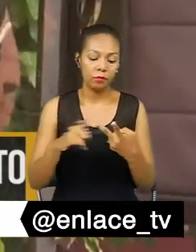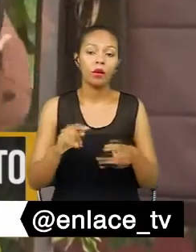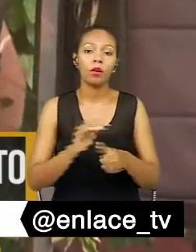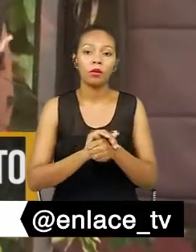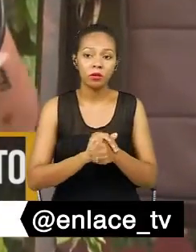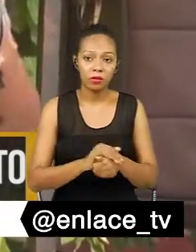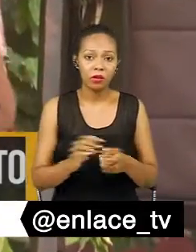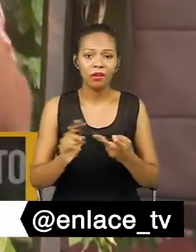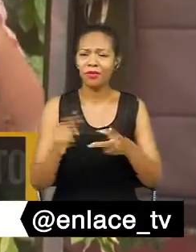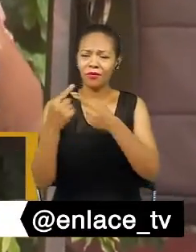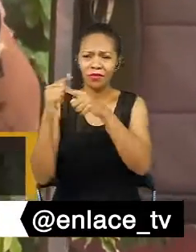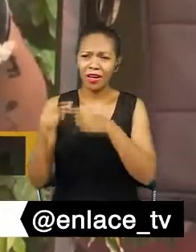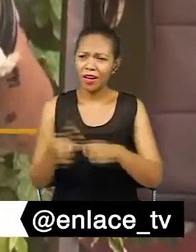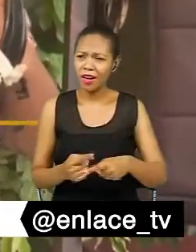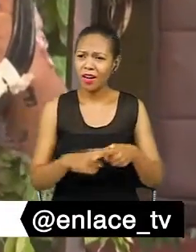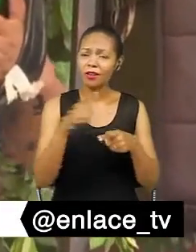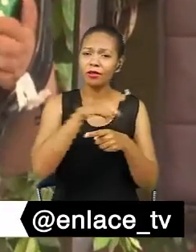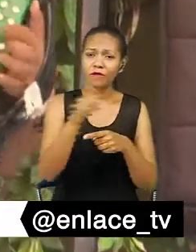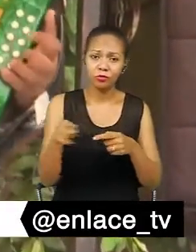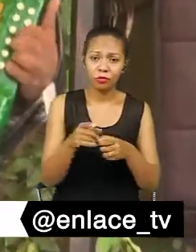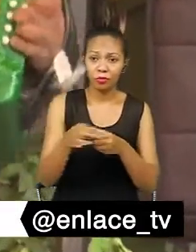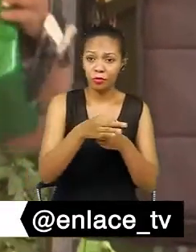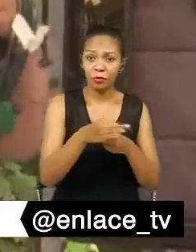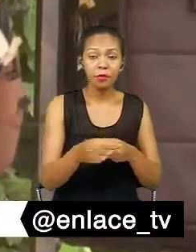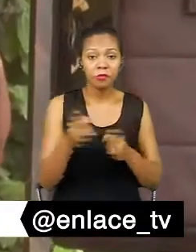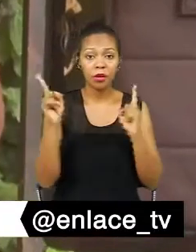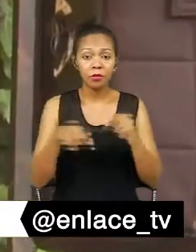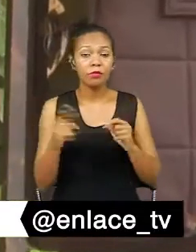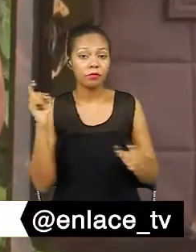y Coveñas también harán parte de este selecto grupo.